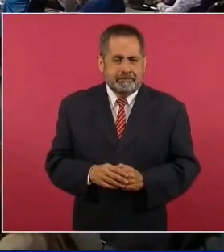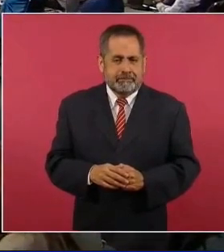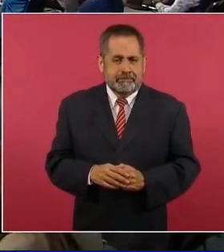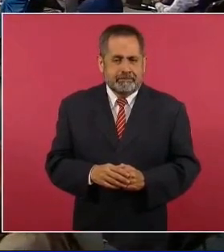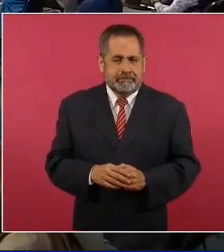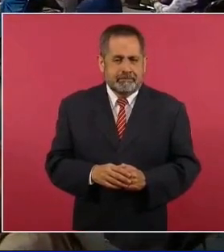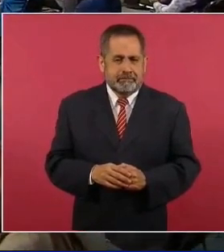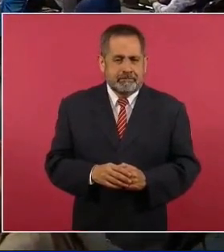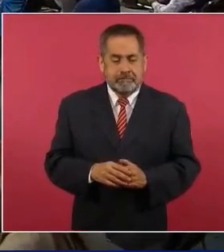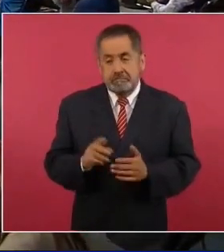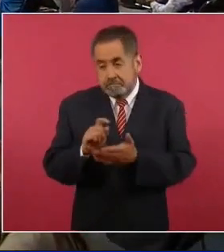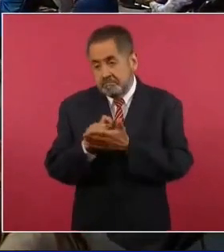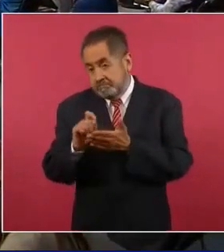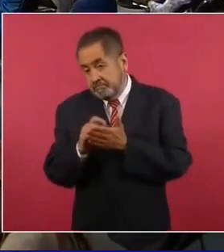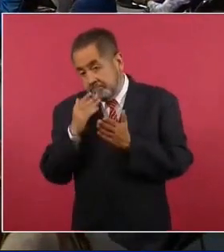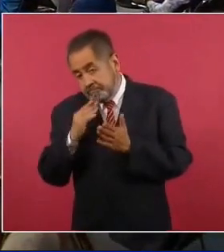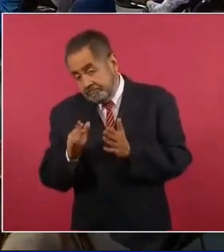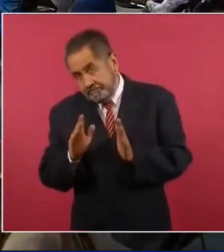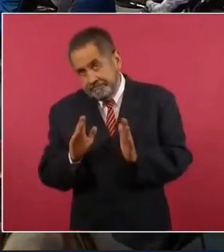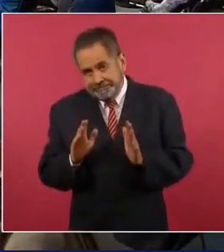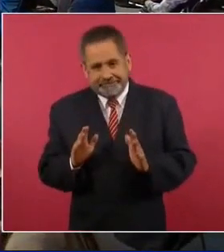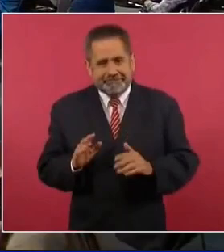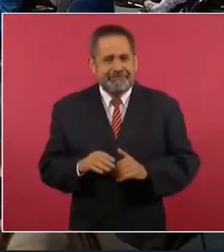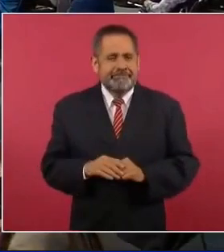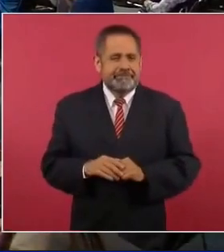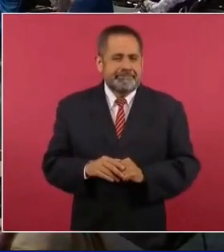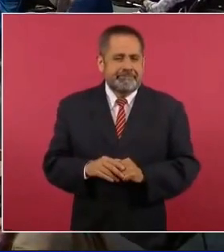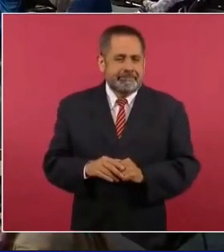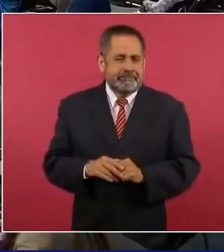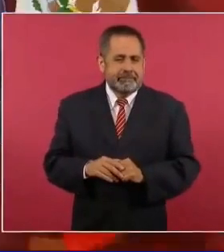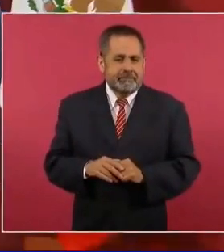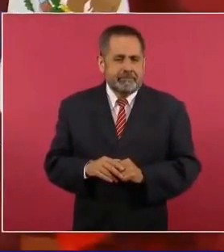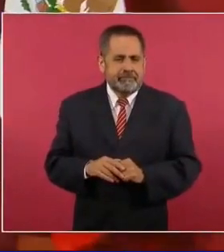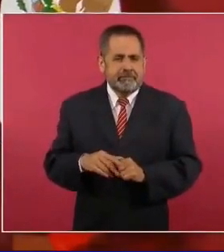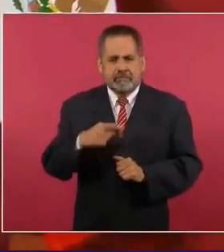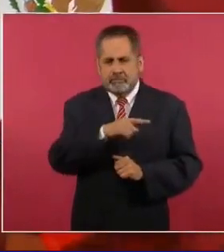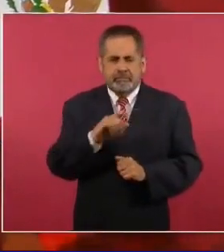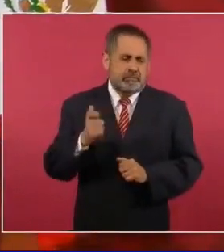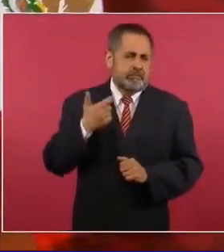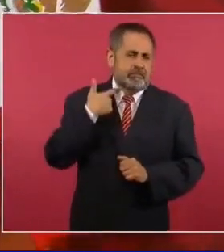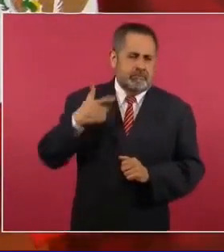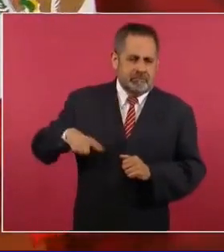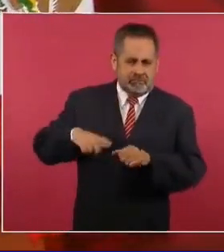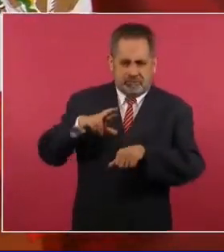debe estar bien su artículo, ¿sí? Porque además fue gobernador y